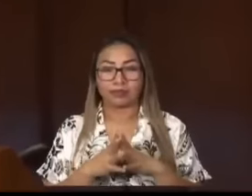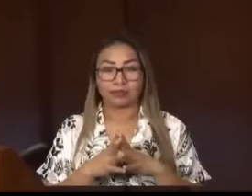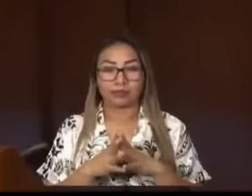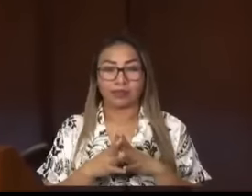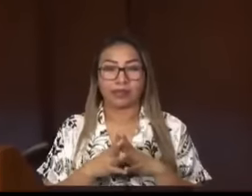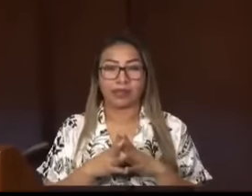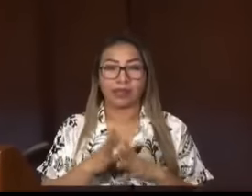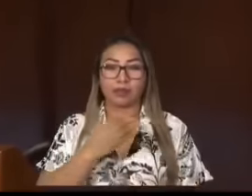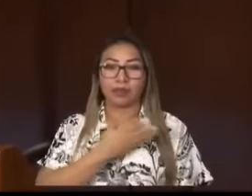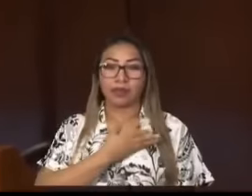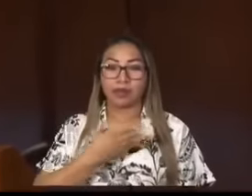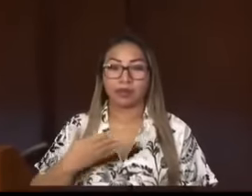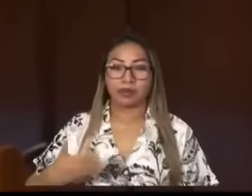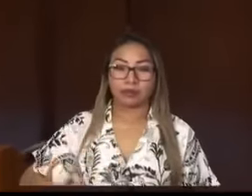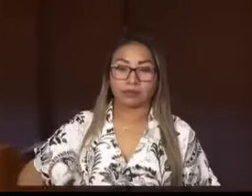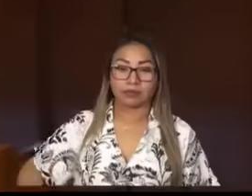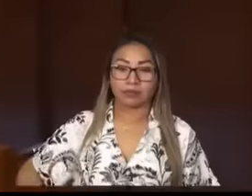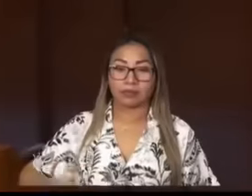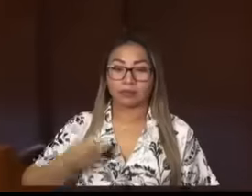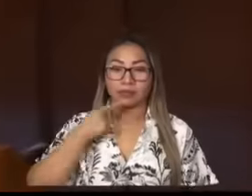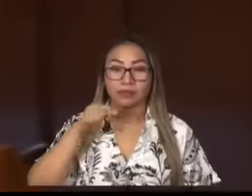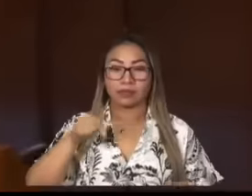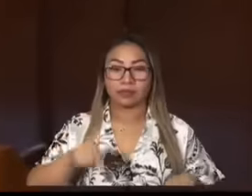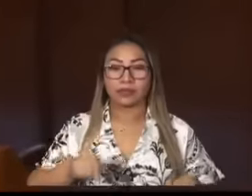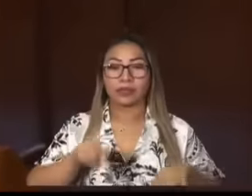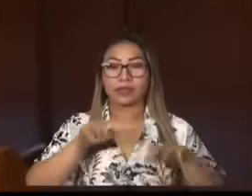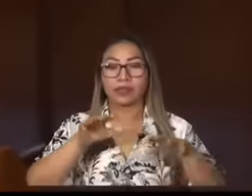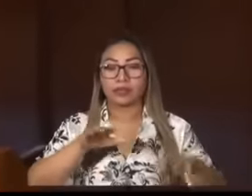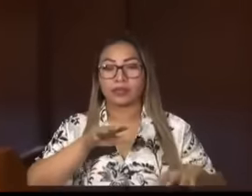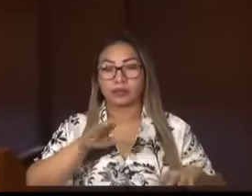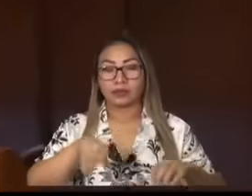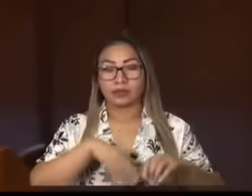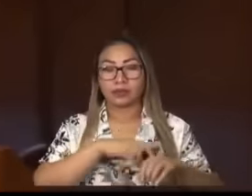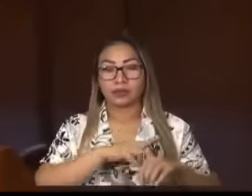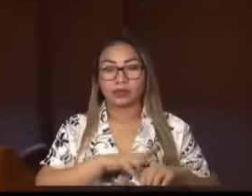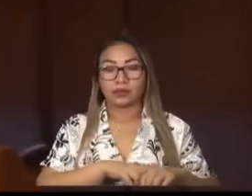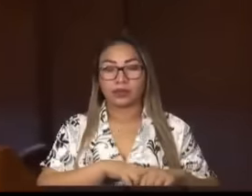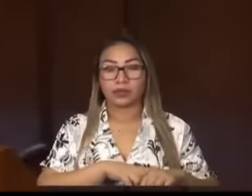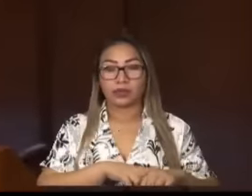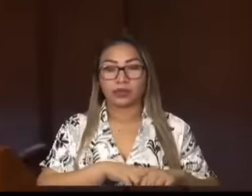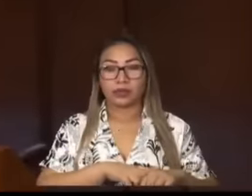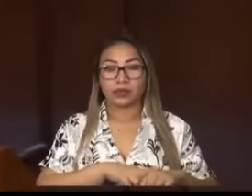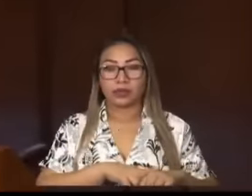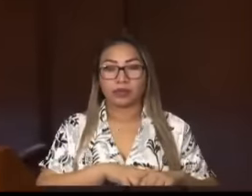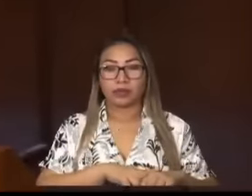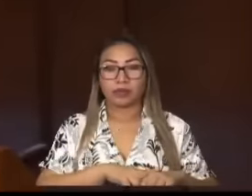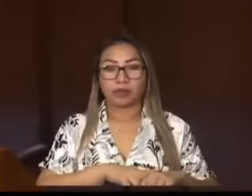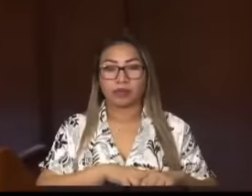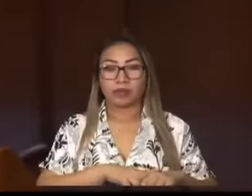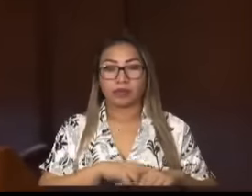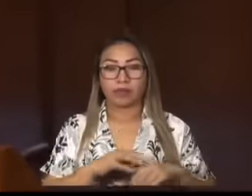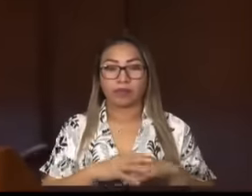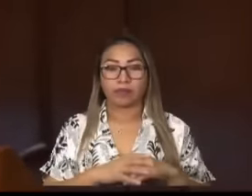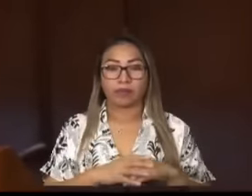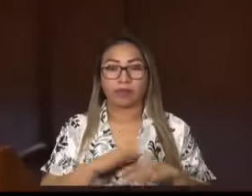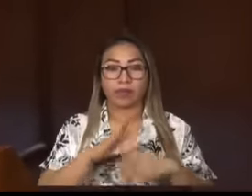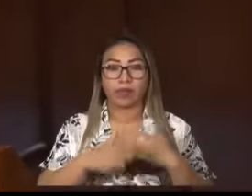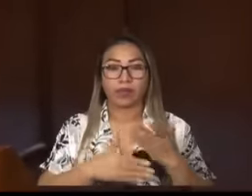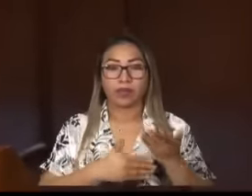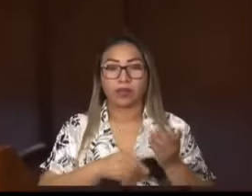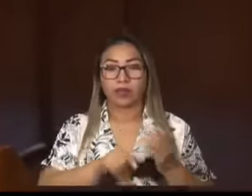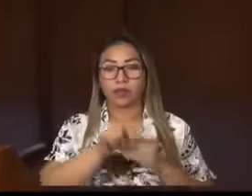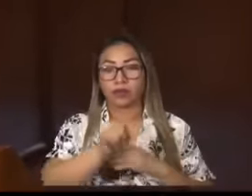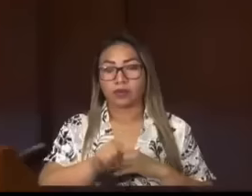señor presidente de la Asamblea, señores legisladores de este